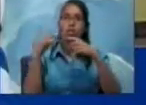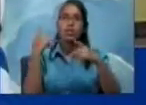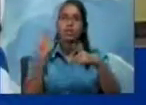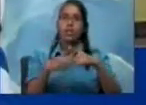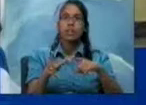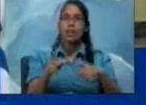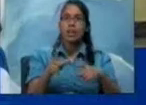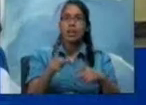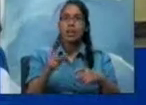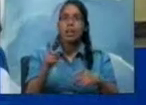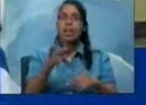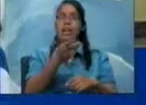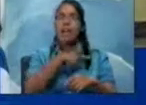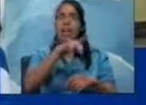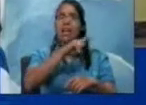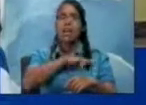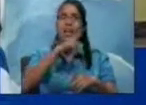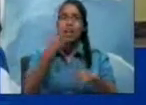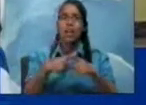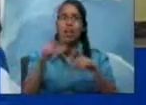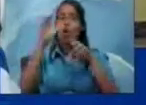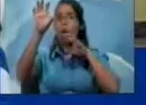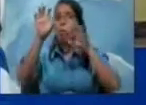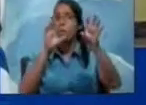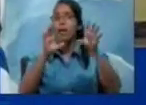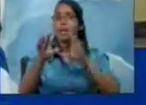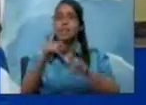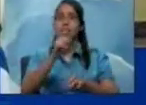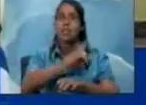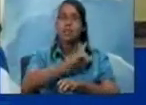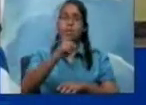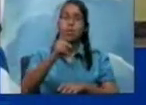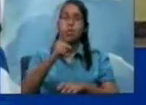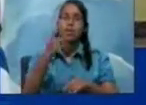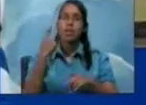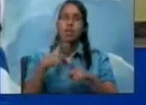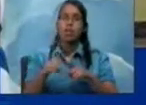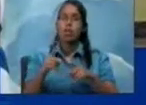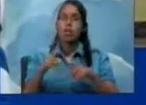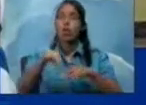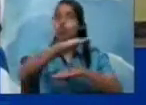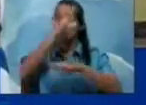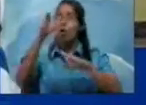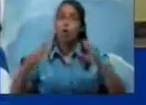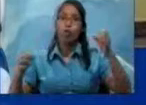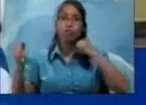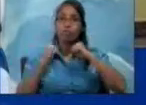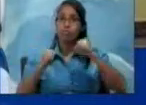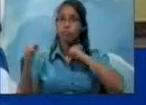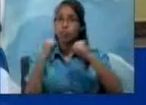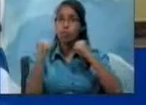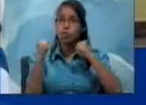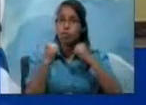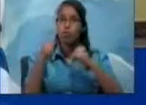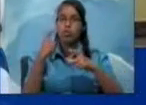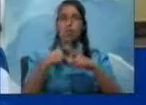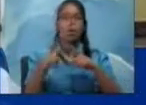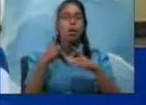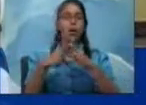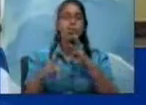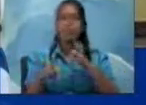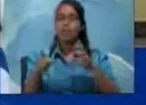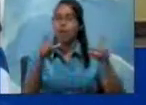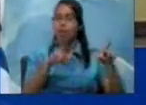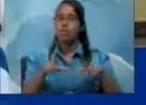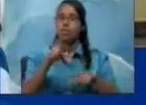en ina en los Países Árabes en el Polo Norte en el Polo Sur cualquier